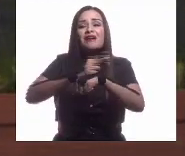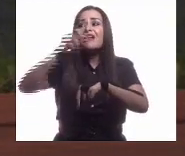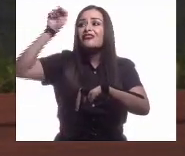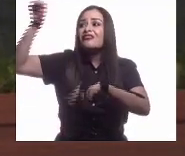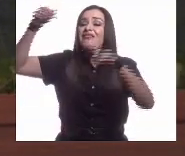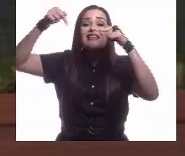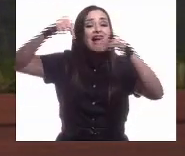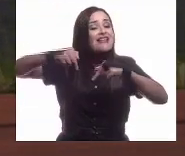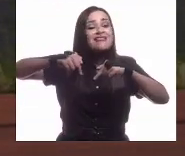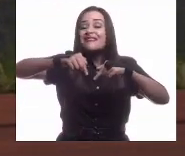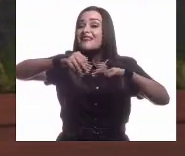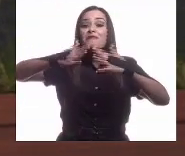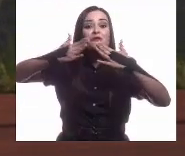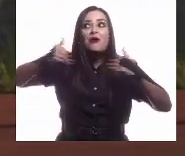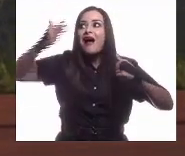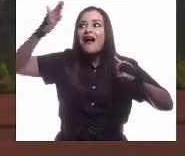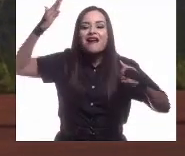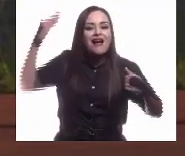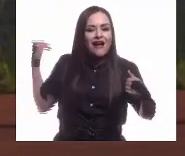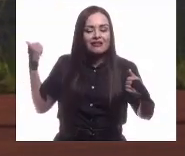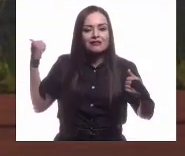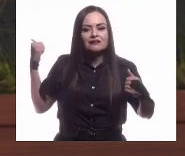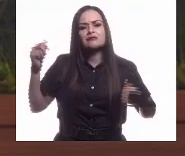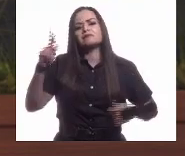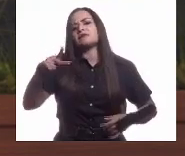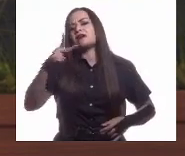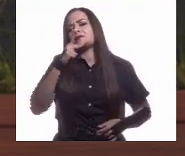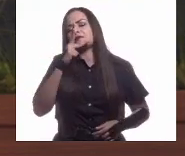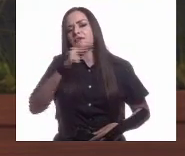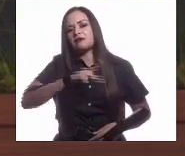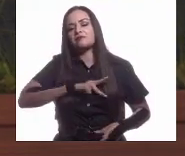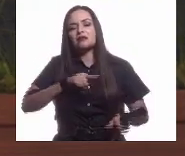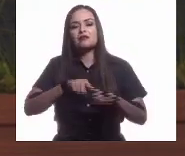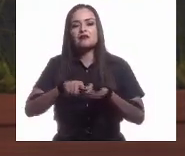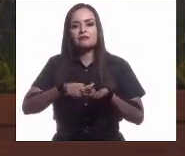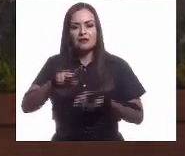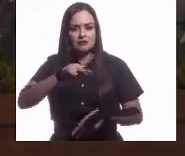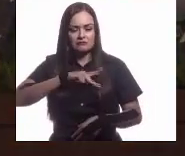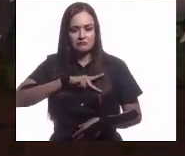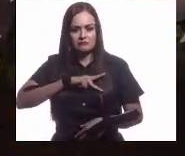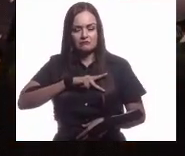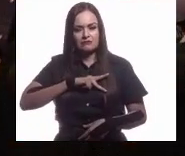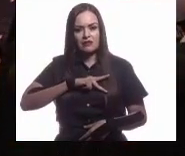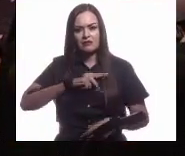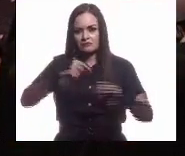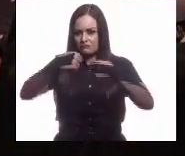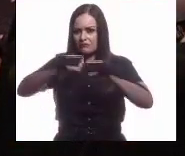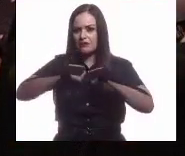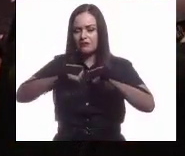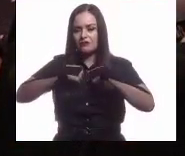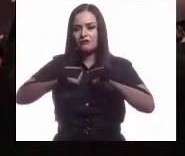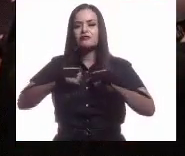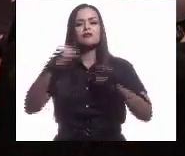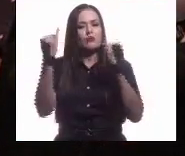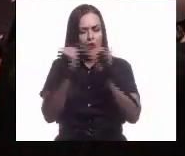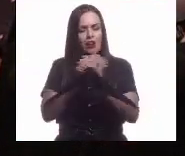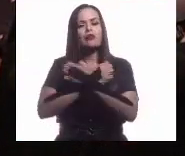condiciones diferentes, pero como mi padre, mis hermanos y yo también somos producto de la